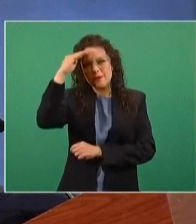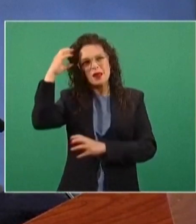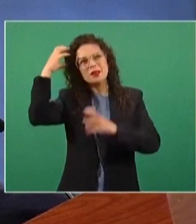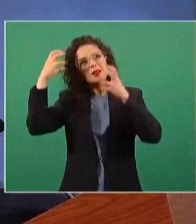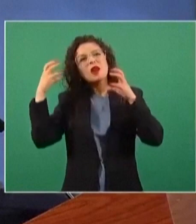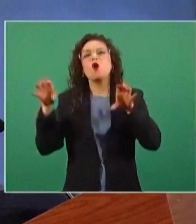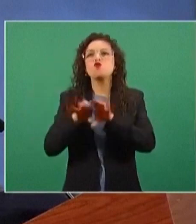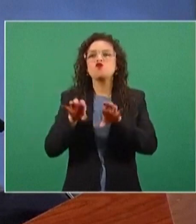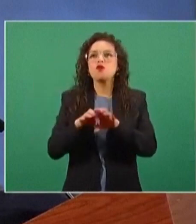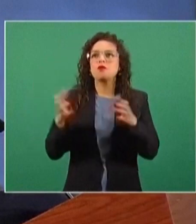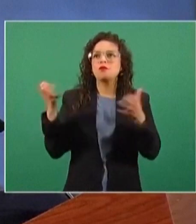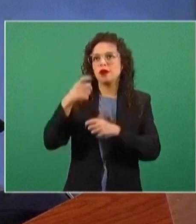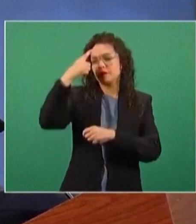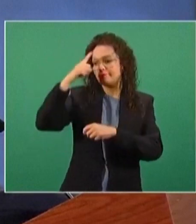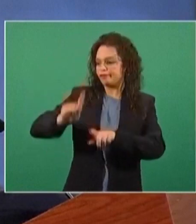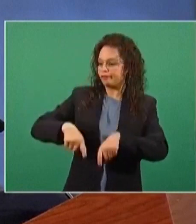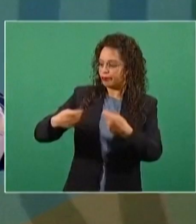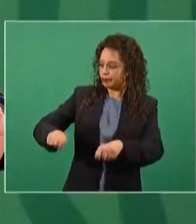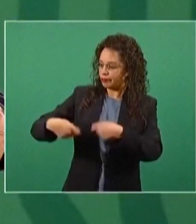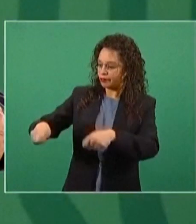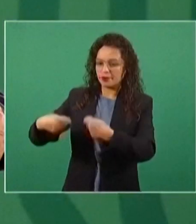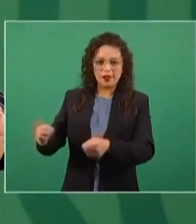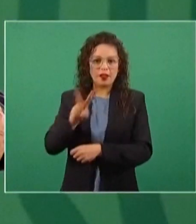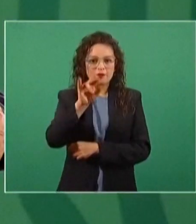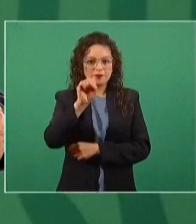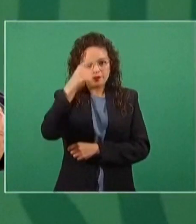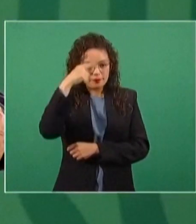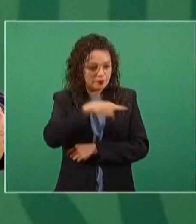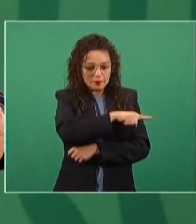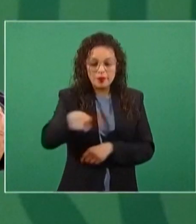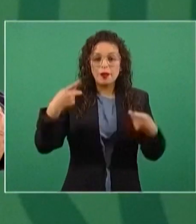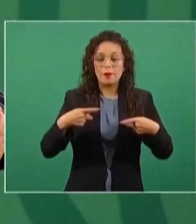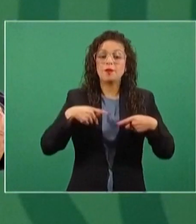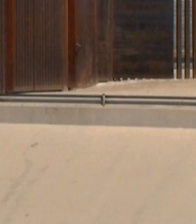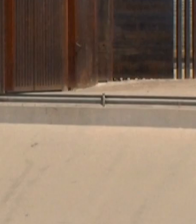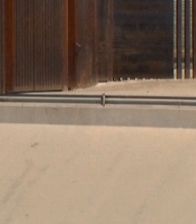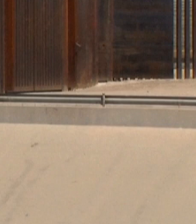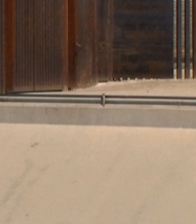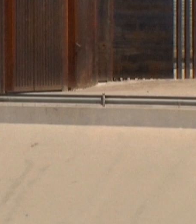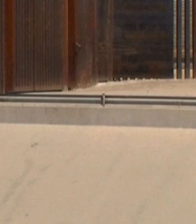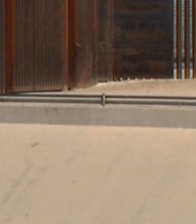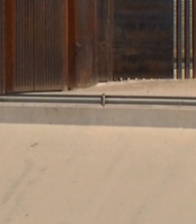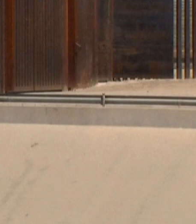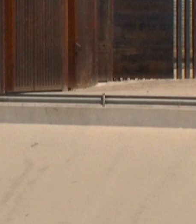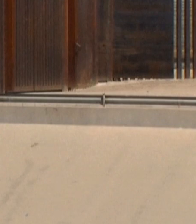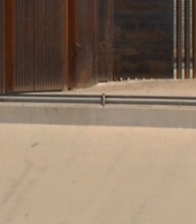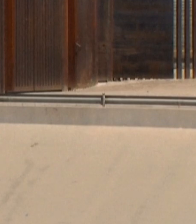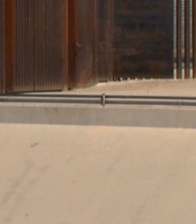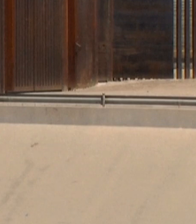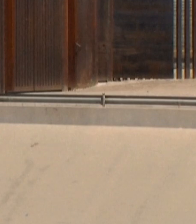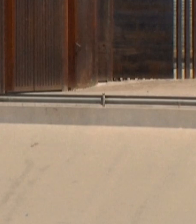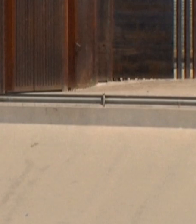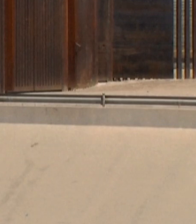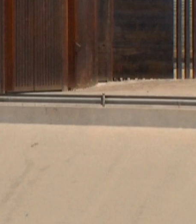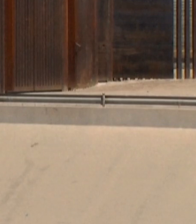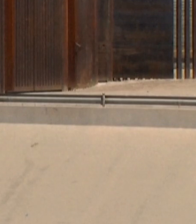de entrega de visas para trabajadores. Por otro lado, Biden ha derrogado